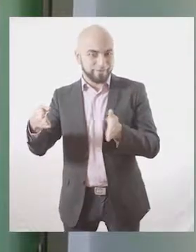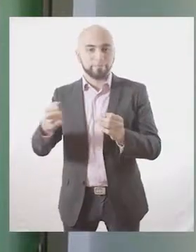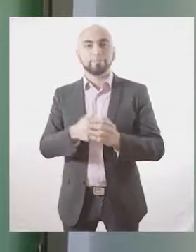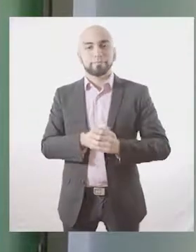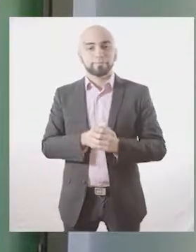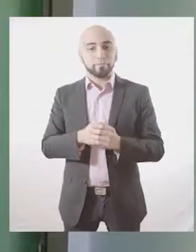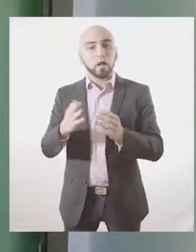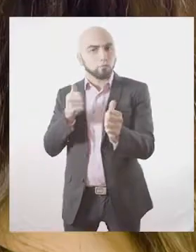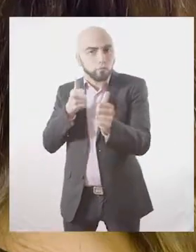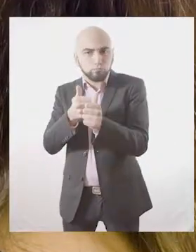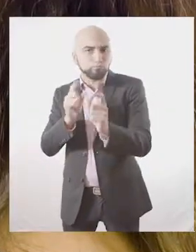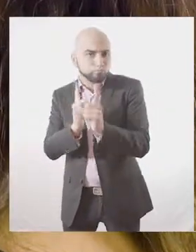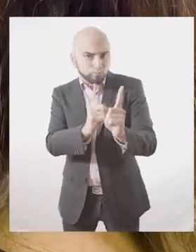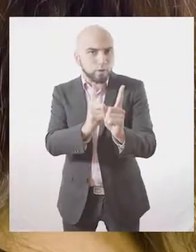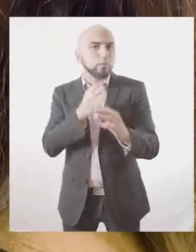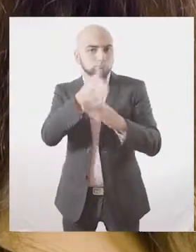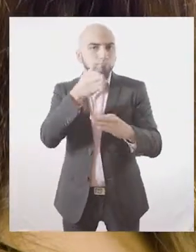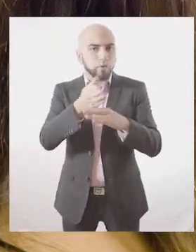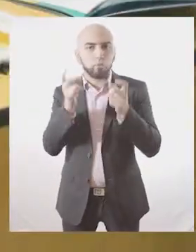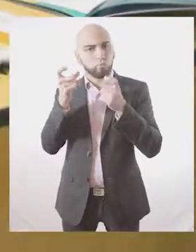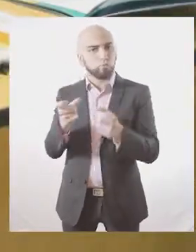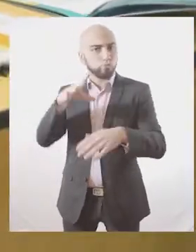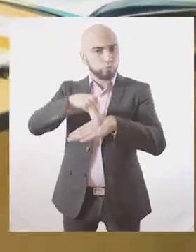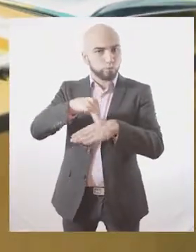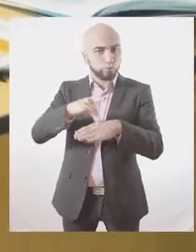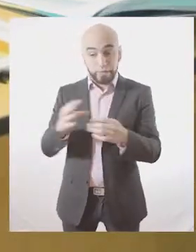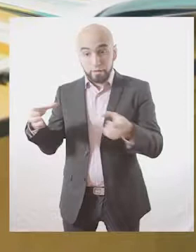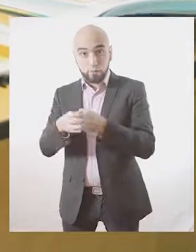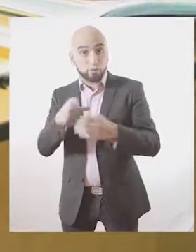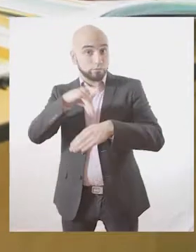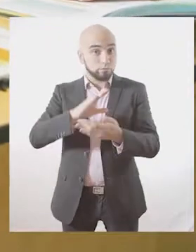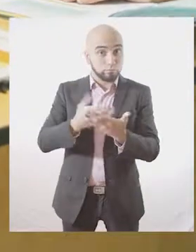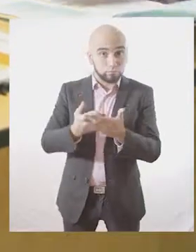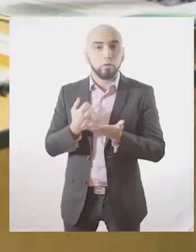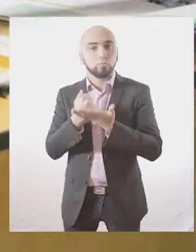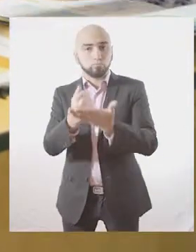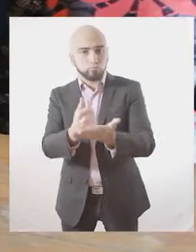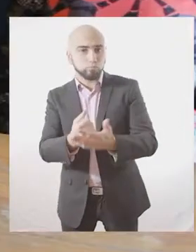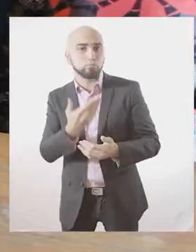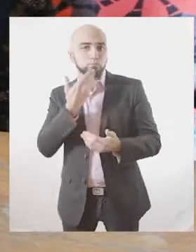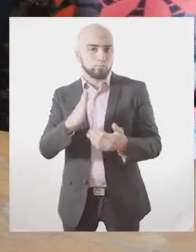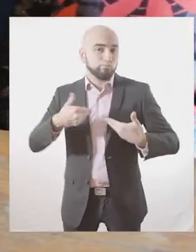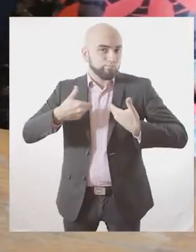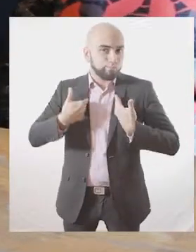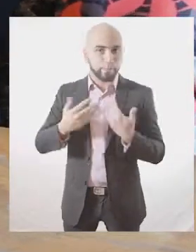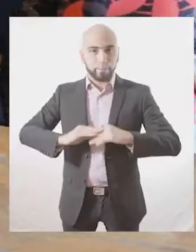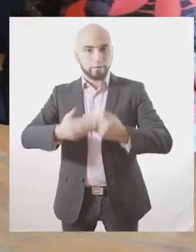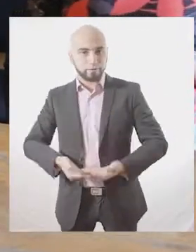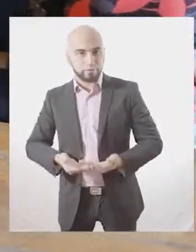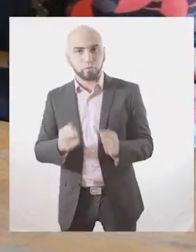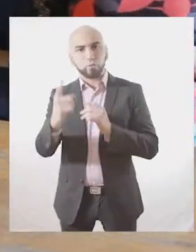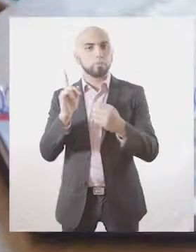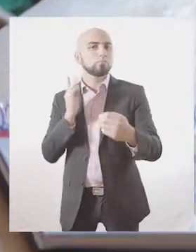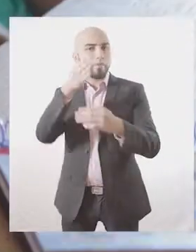acompañada a los controles. El equipo de salud te ayudará a tener una experiencia positiva en tu embarazo. Participa también en los